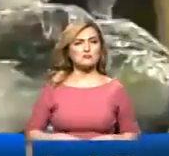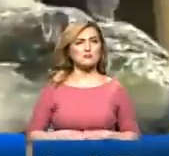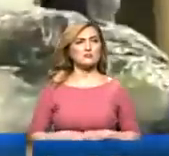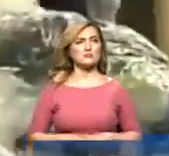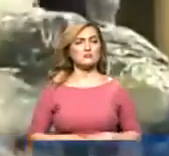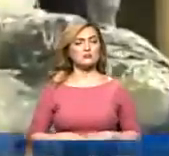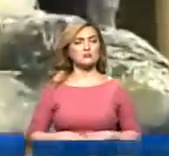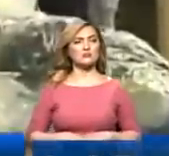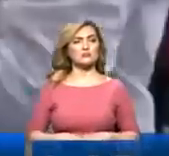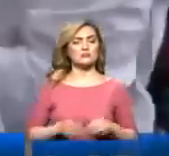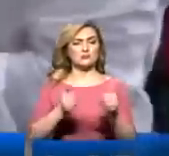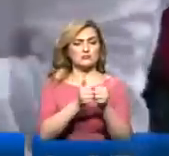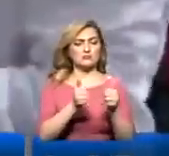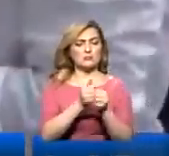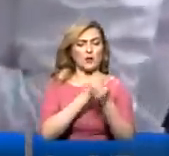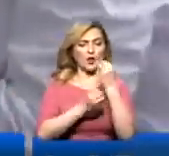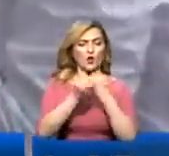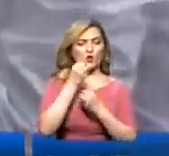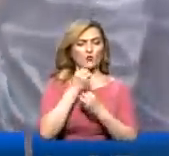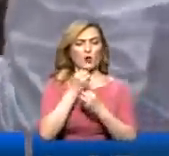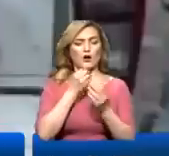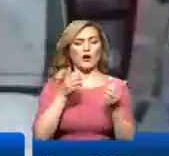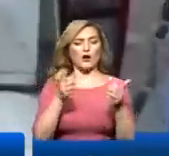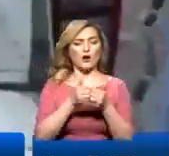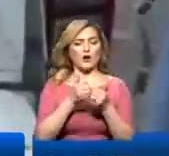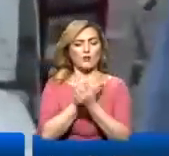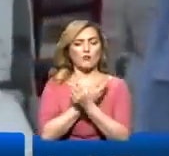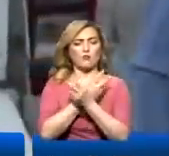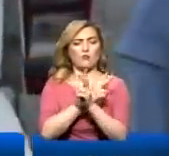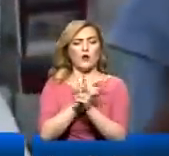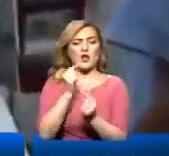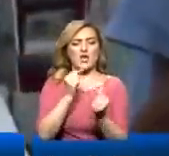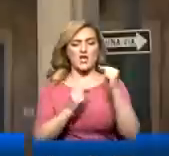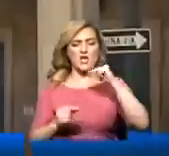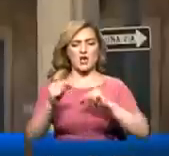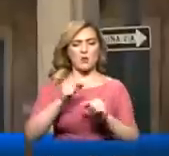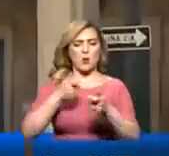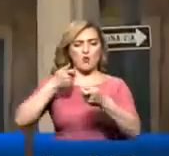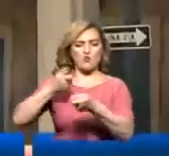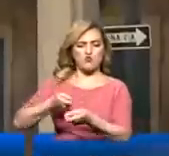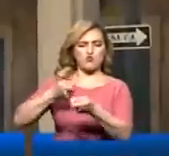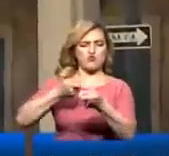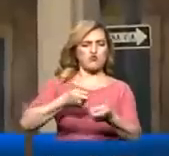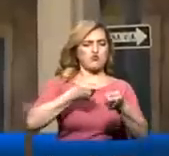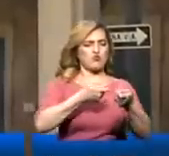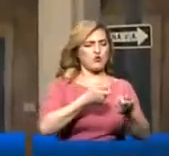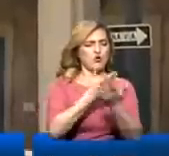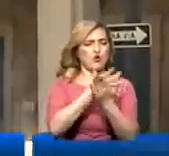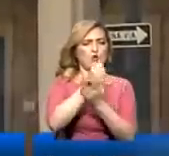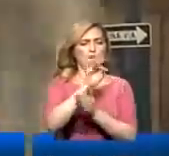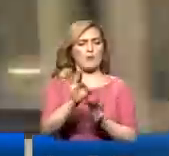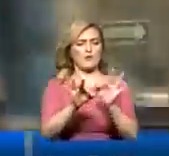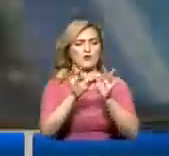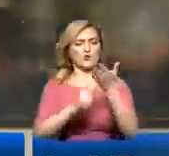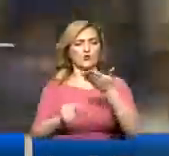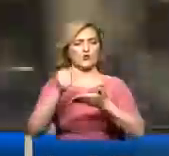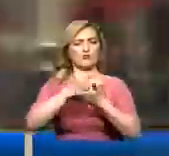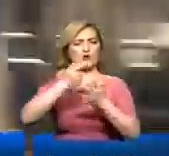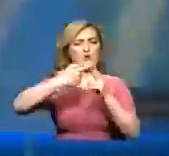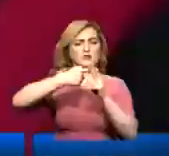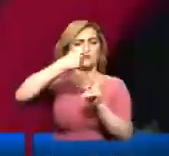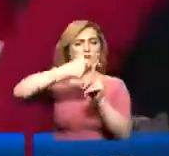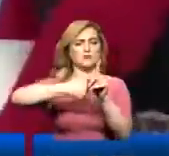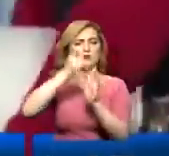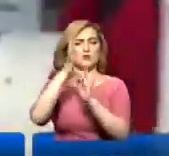de alimentos, equipos de protección, químicos para desinfección y otros productos fueron adquiridos por la prefectura del Guayas desde inicios de